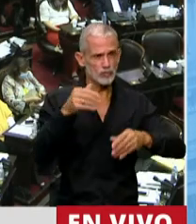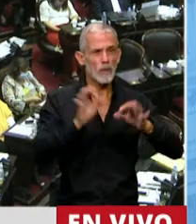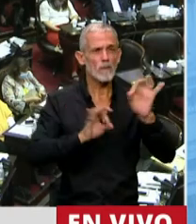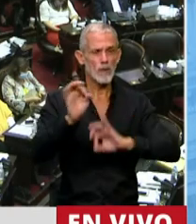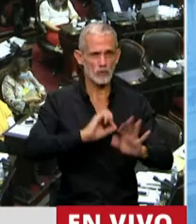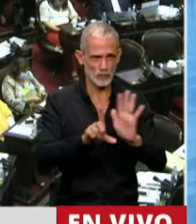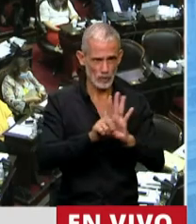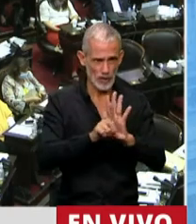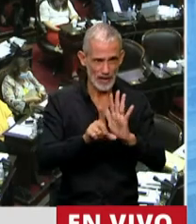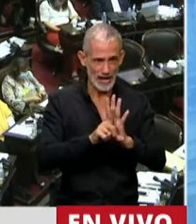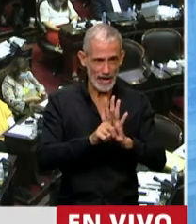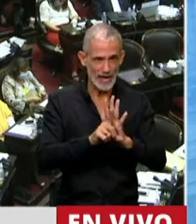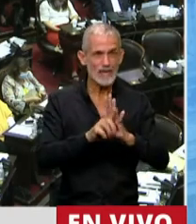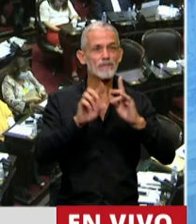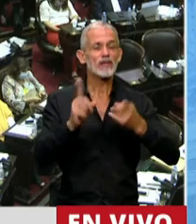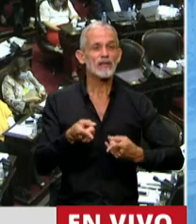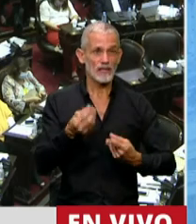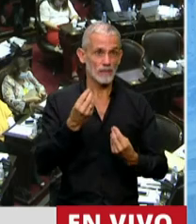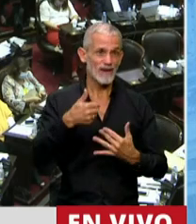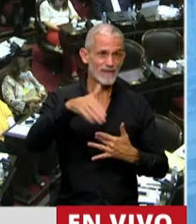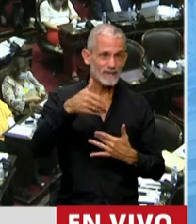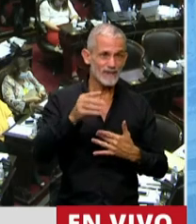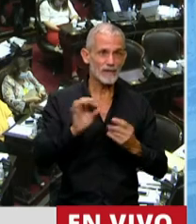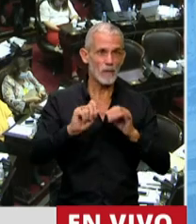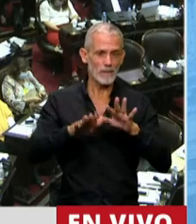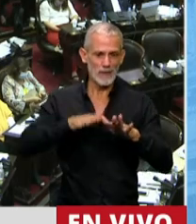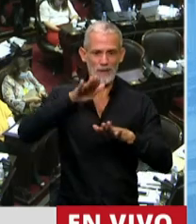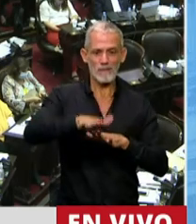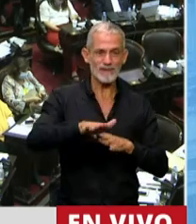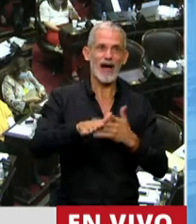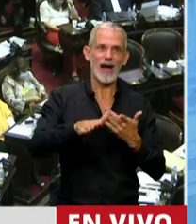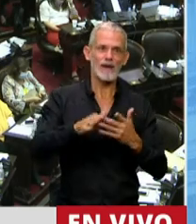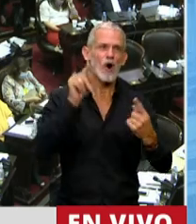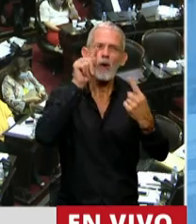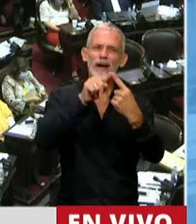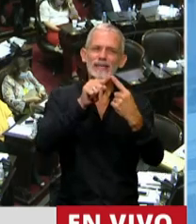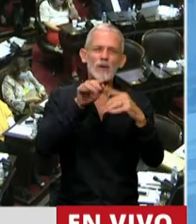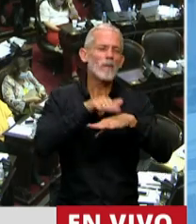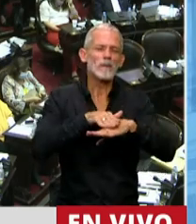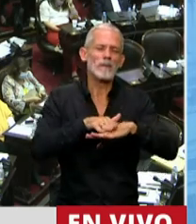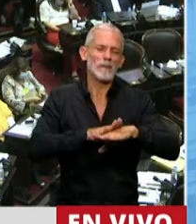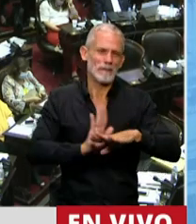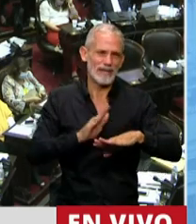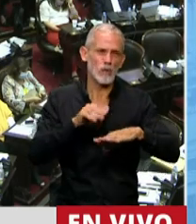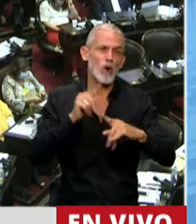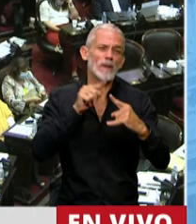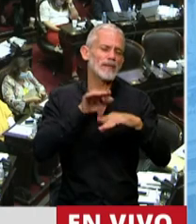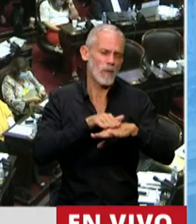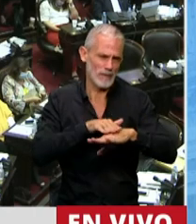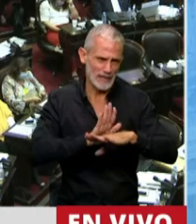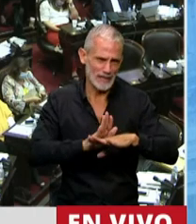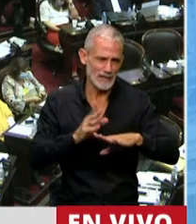afirmativamente el proyecto y vamos a dar ese primer paso de fijar un objetivo mínimo, porque es un objetivo